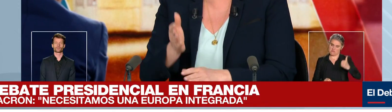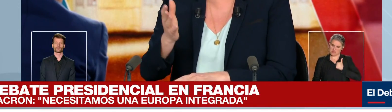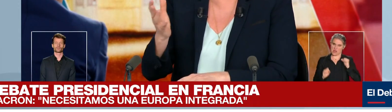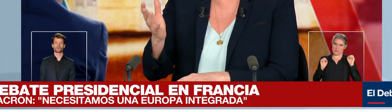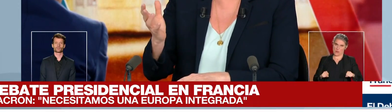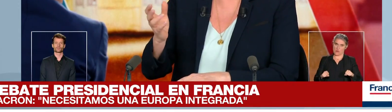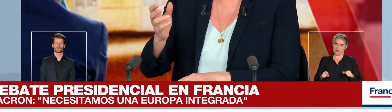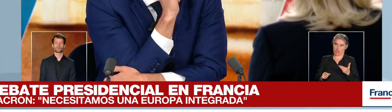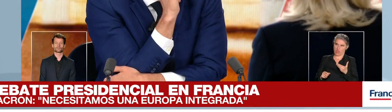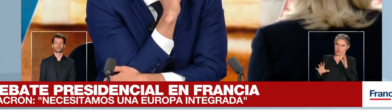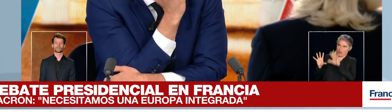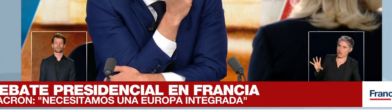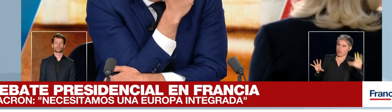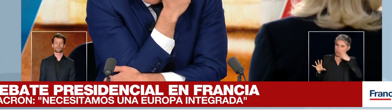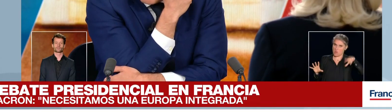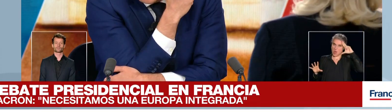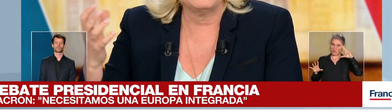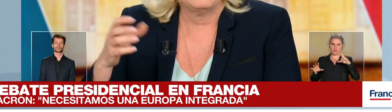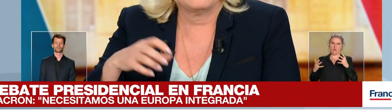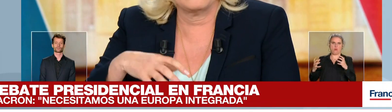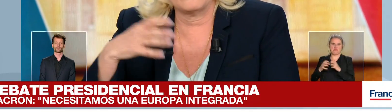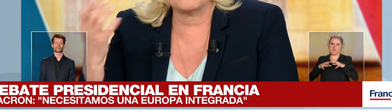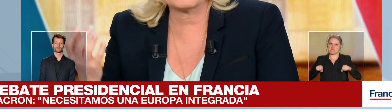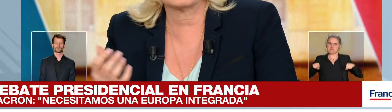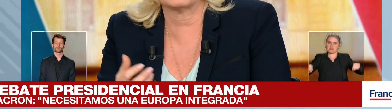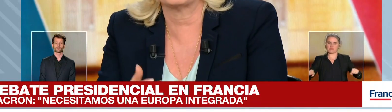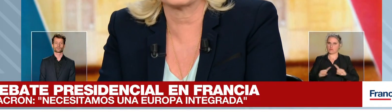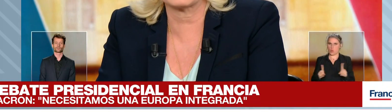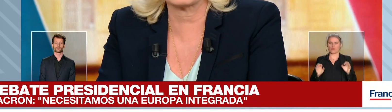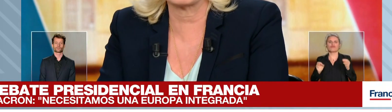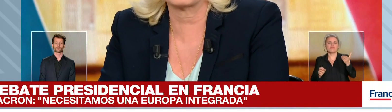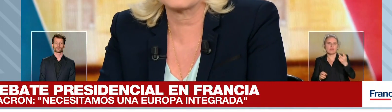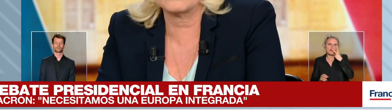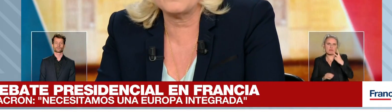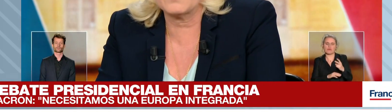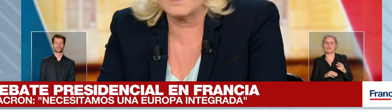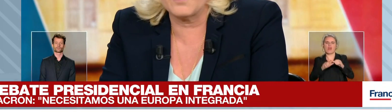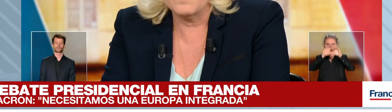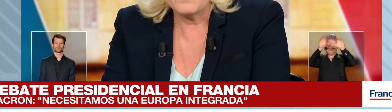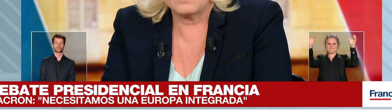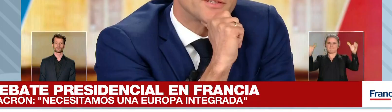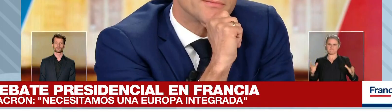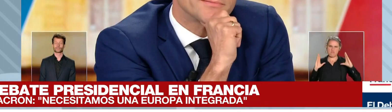quiere reemplazar la soberanía francesa por la soberanía europea. De hecho, usted lo ha hecho simbólicamente al reemplazar